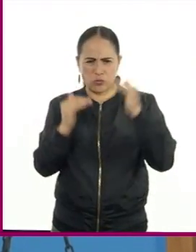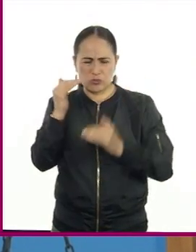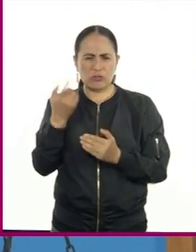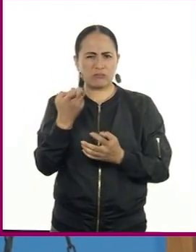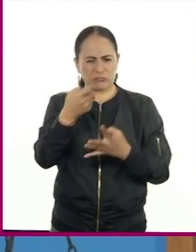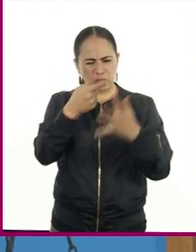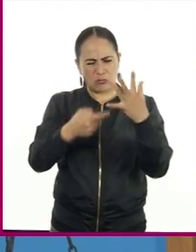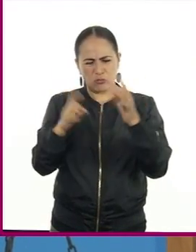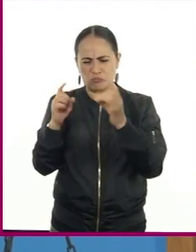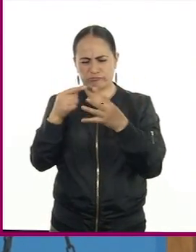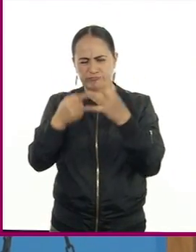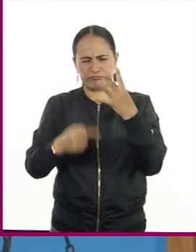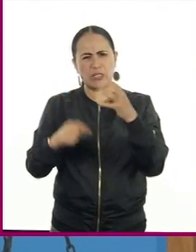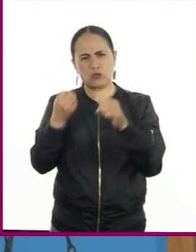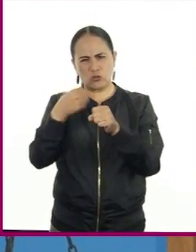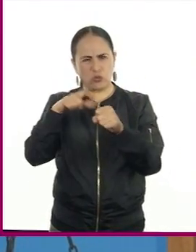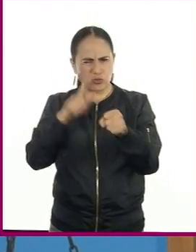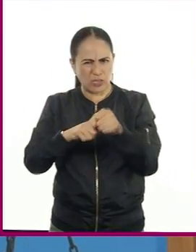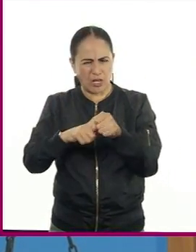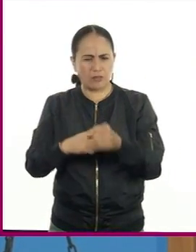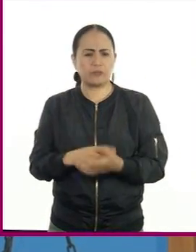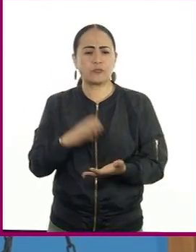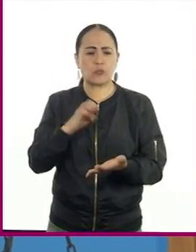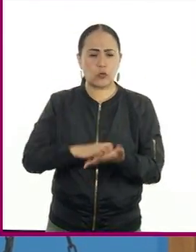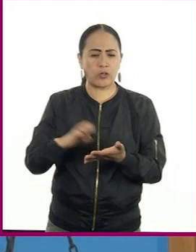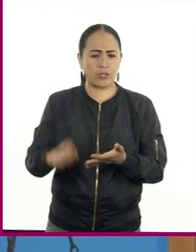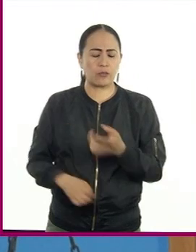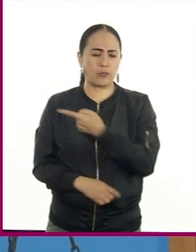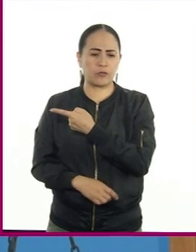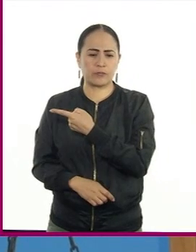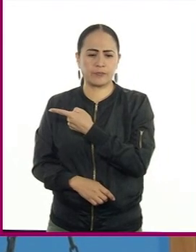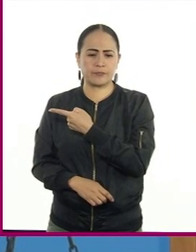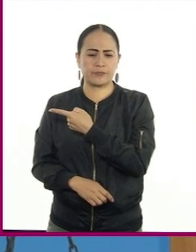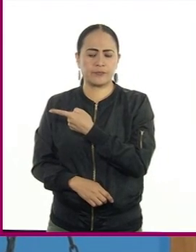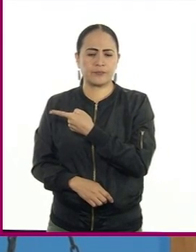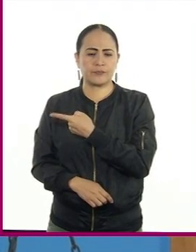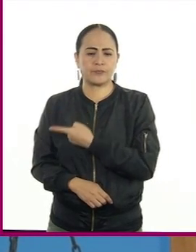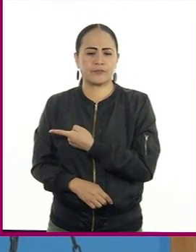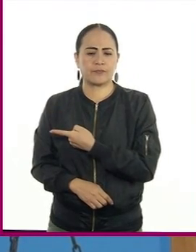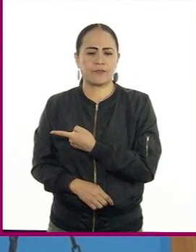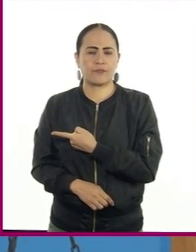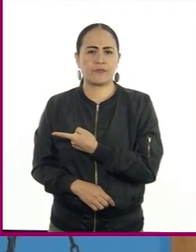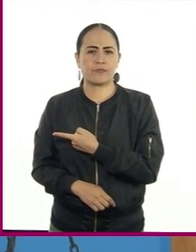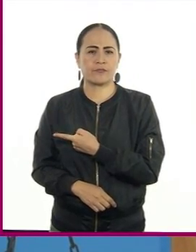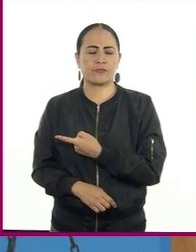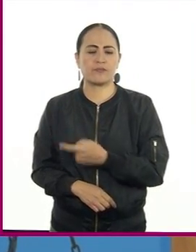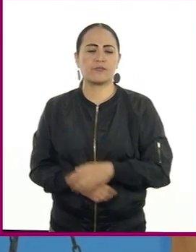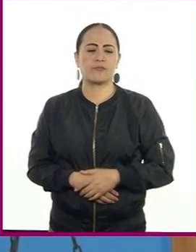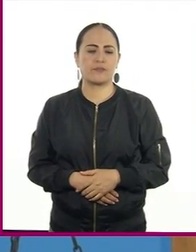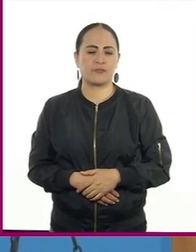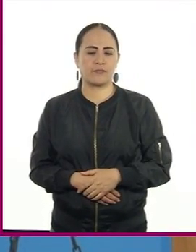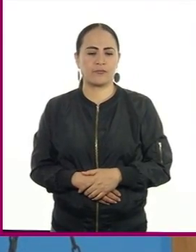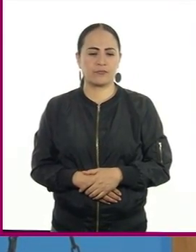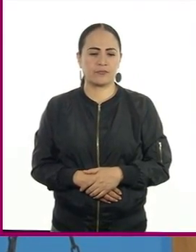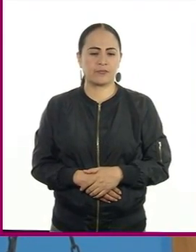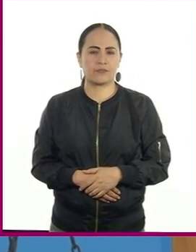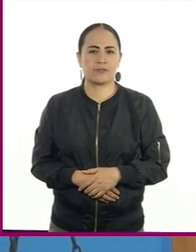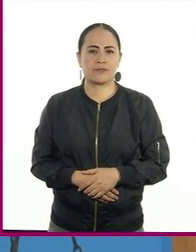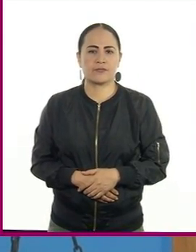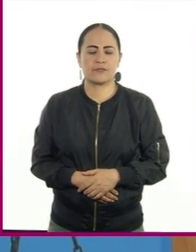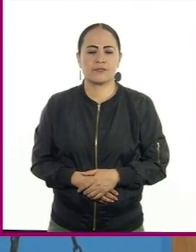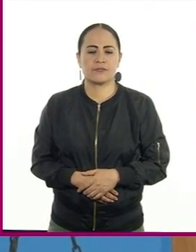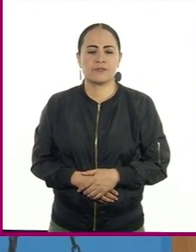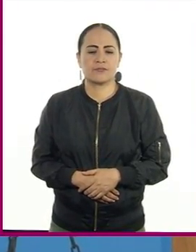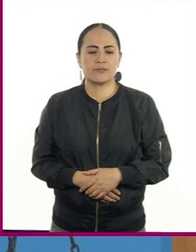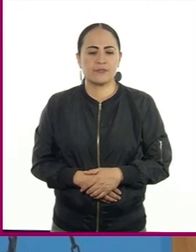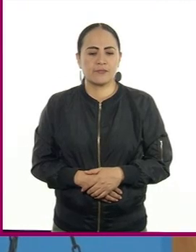sociales. Por ejemplo, hay desigualdades sociales, económicas, culturales, de género,